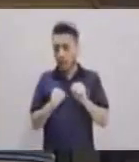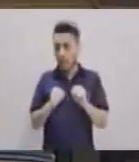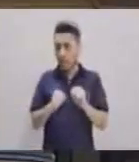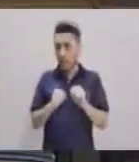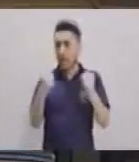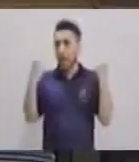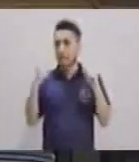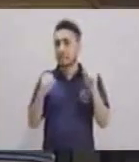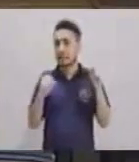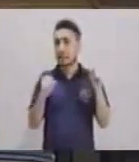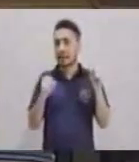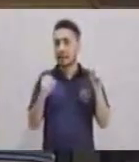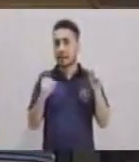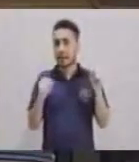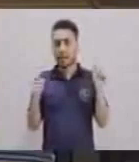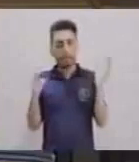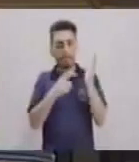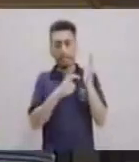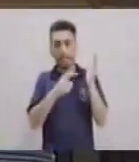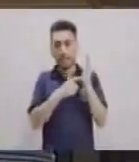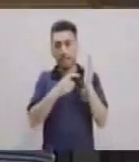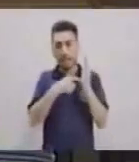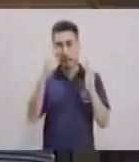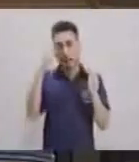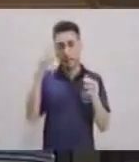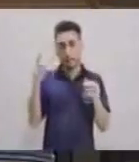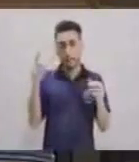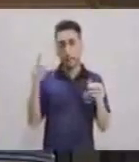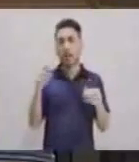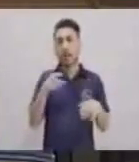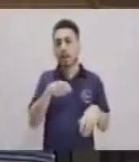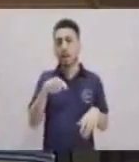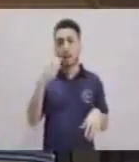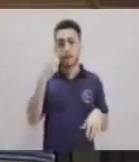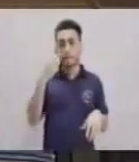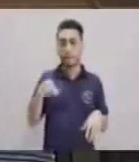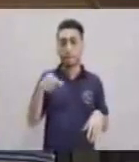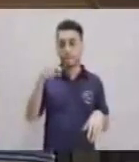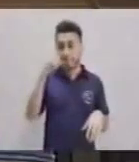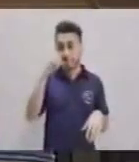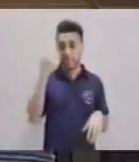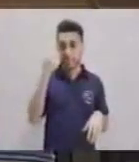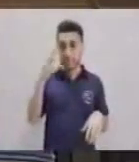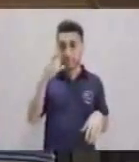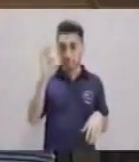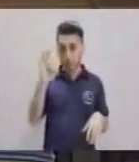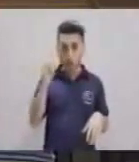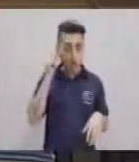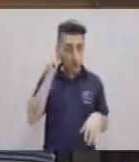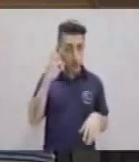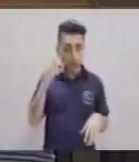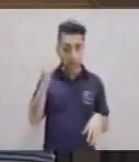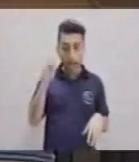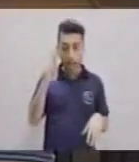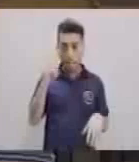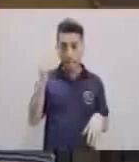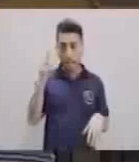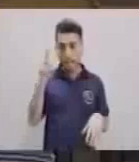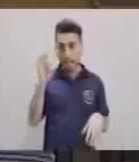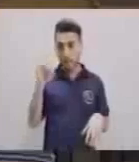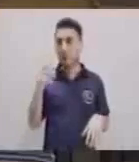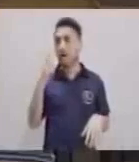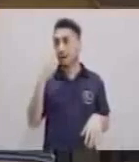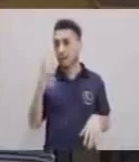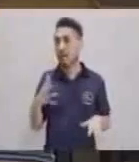trabajar la técnica del pirograbado. El pirograbado es una técnica en donde